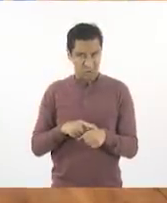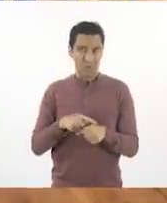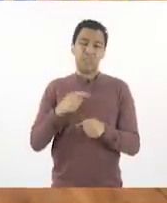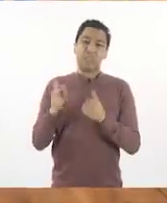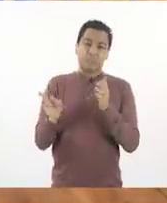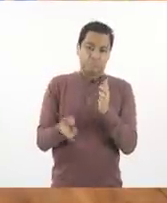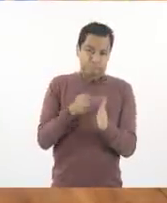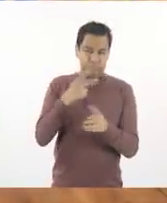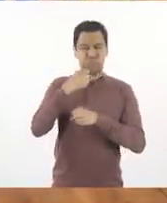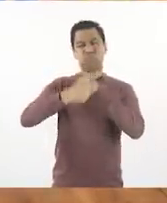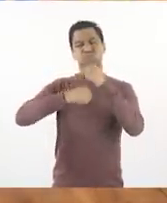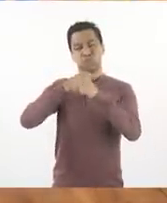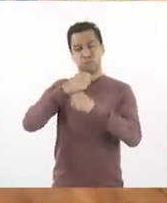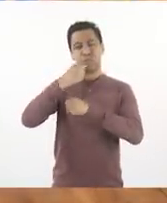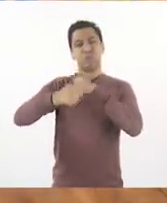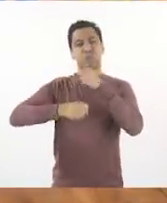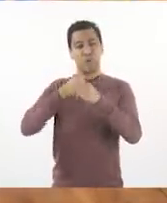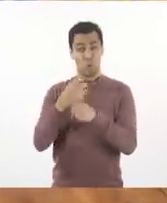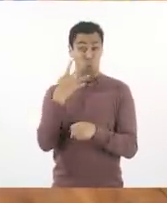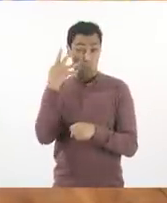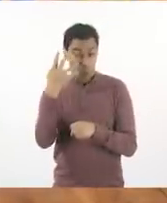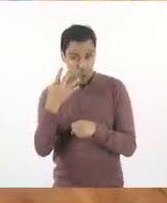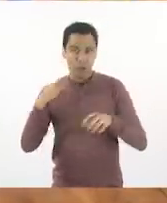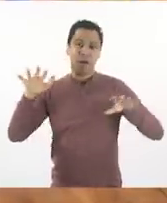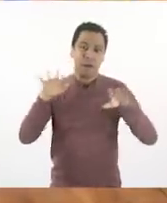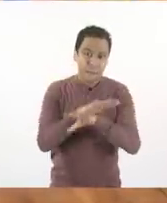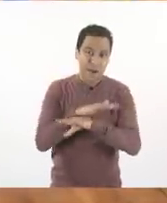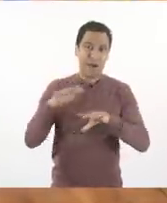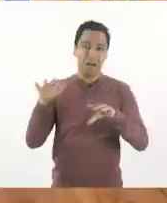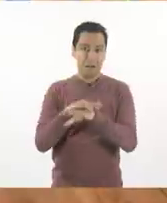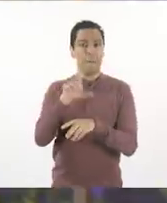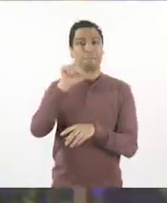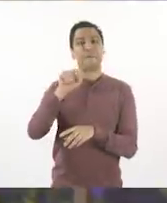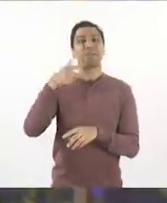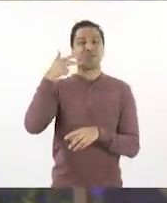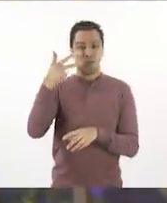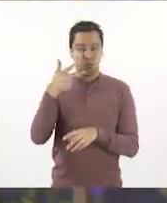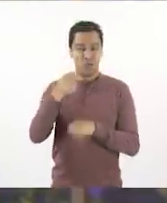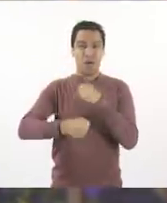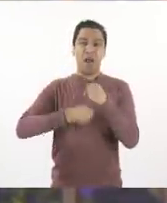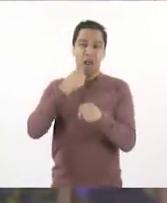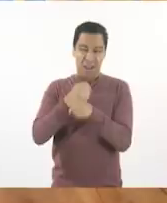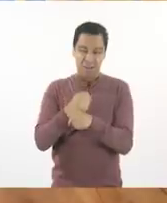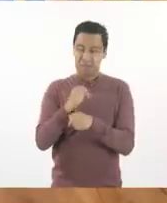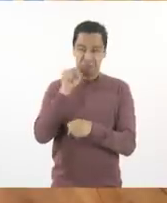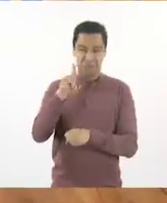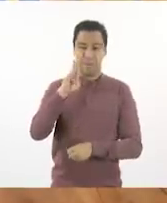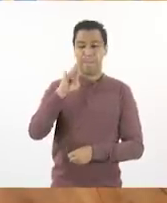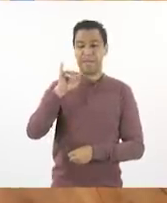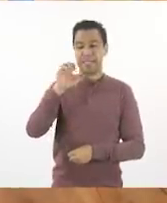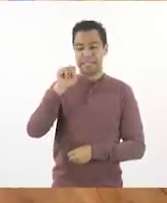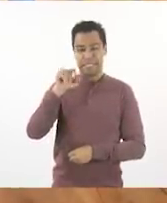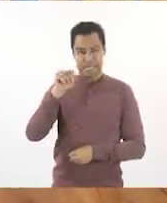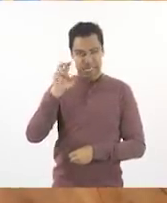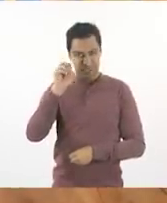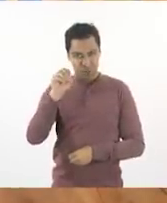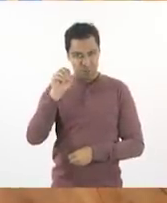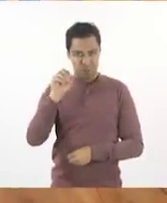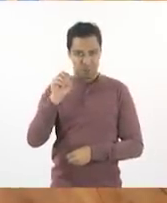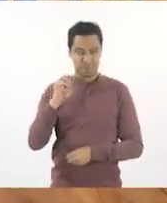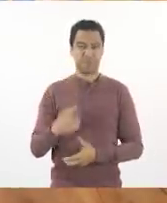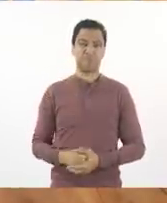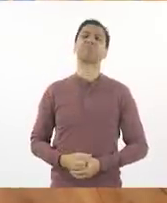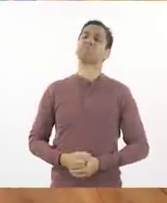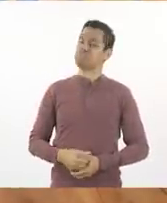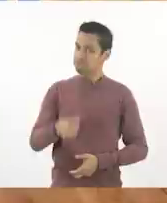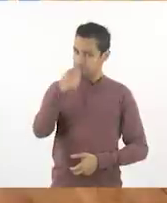4 años, febrero tiene 29 días y por eso se llamaba año bisiesto. Muy bien, niños, ¿lo recordaron? Ahora vamos